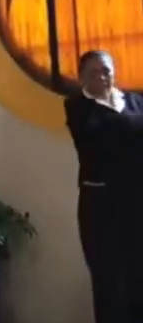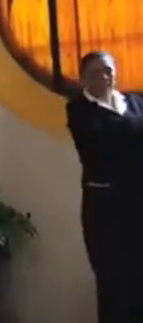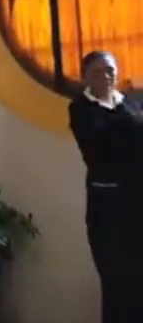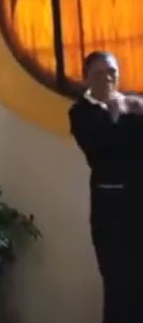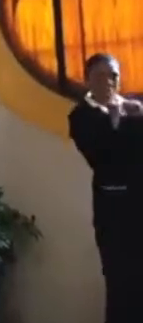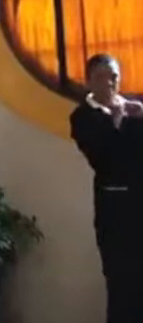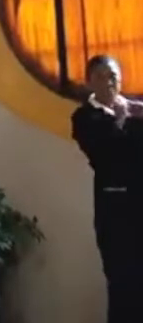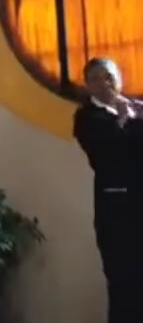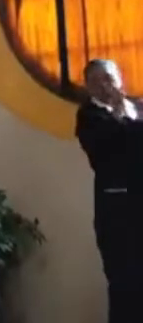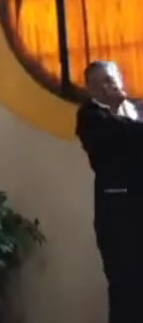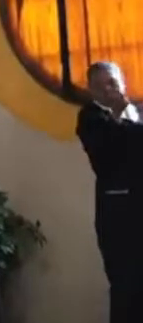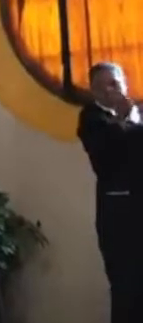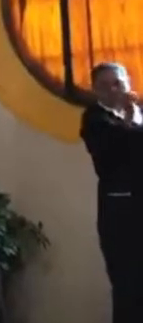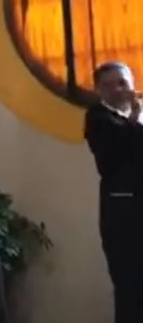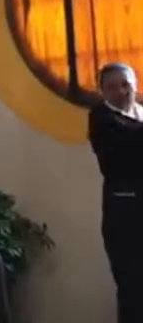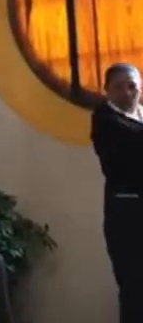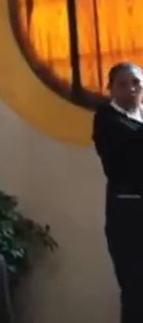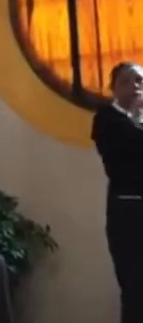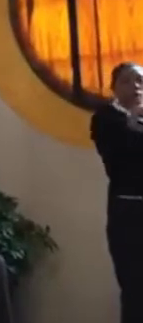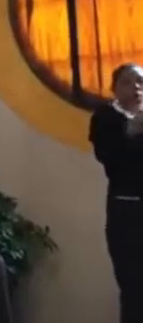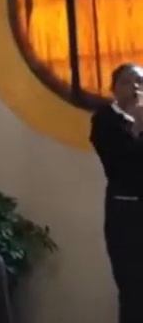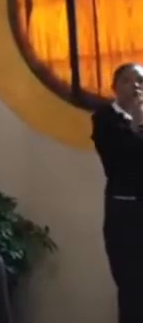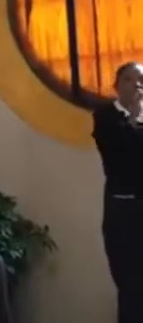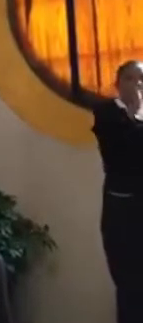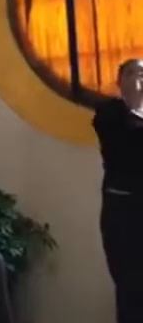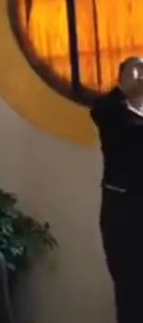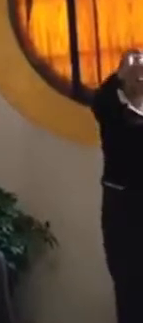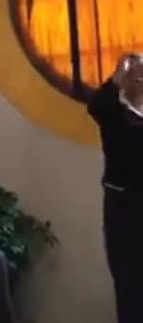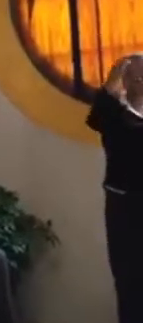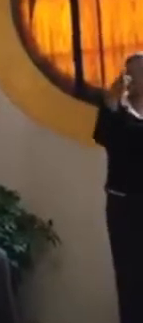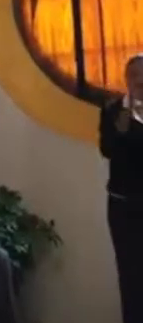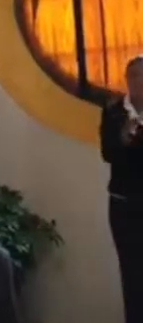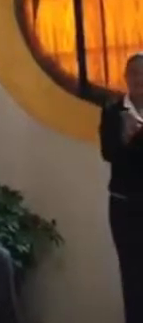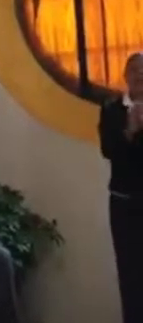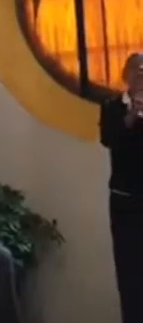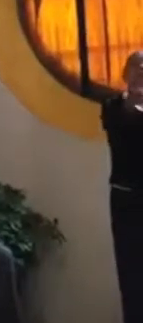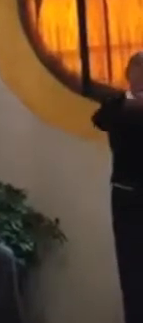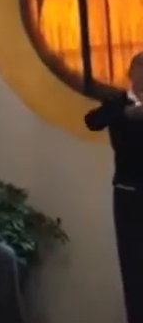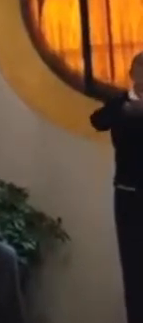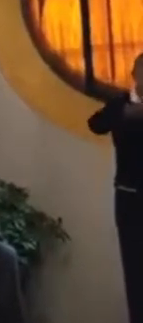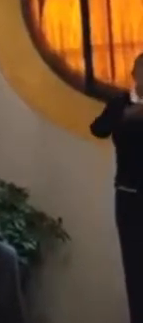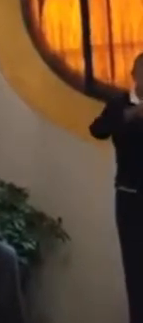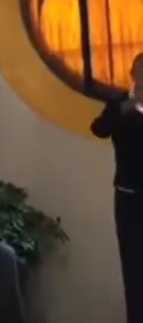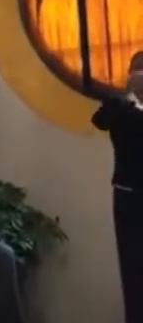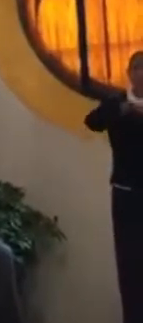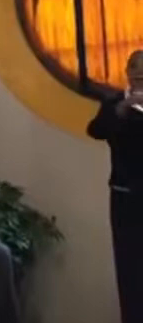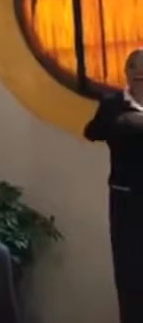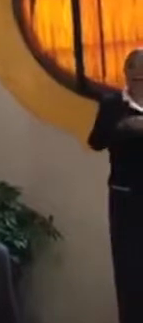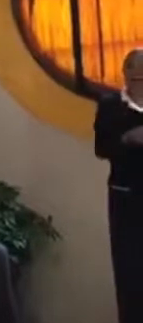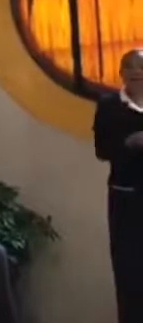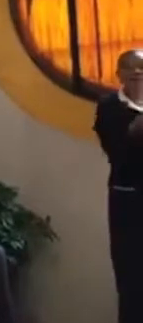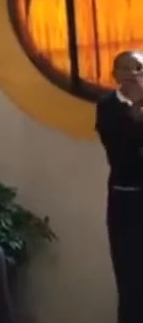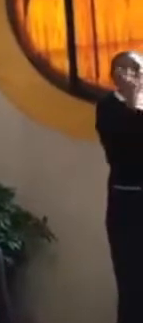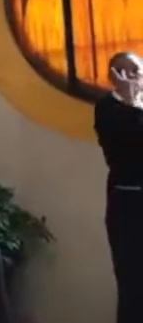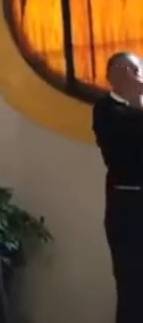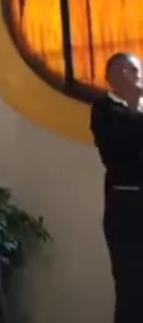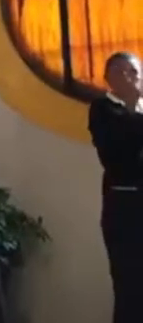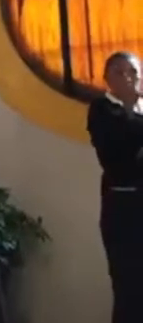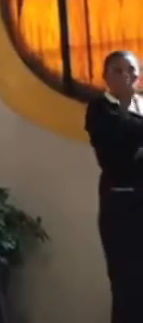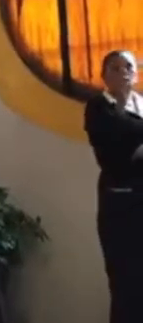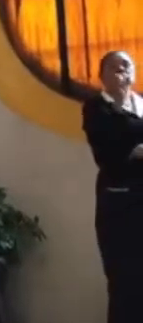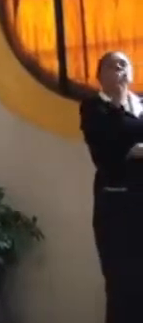muy importante en todo esto, lo que implica el manejo de aquí, de 12 ferezos que